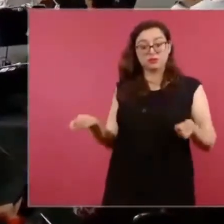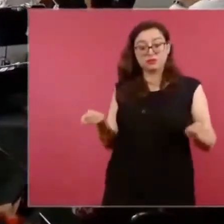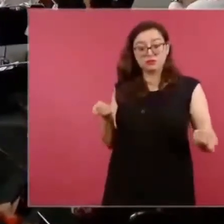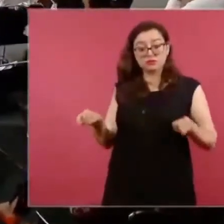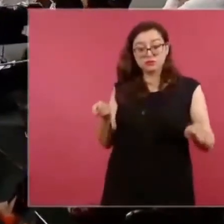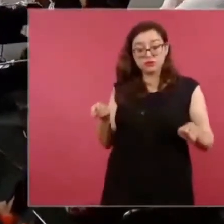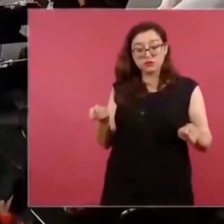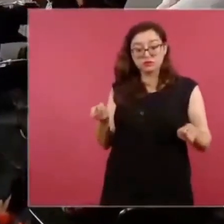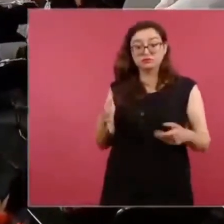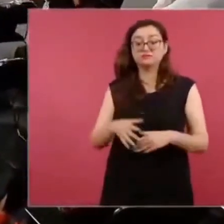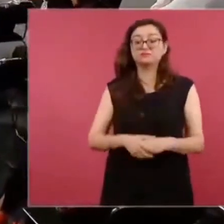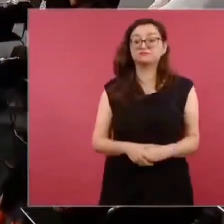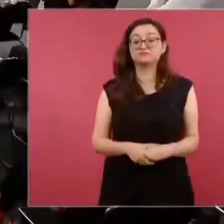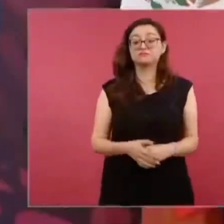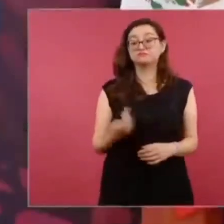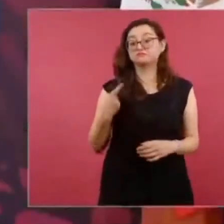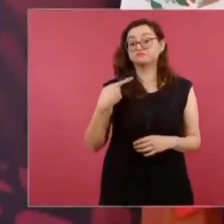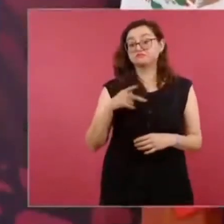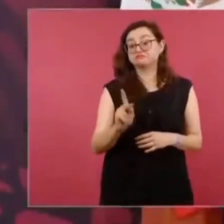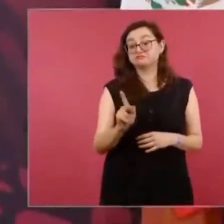ni modo, lo voy a seguir diciendo.